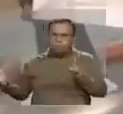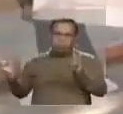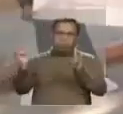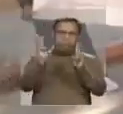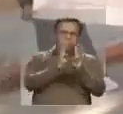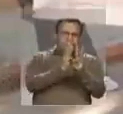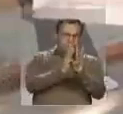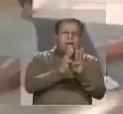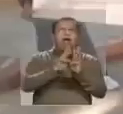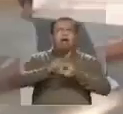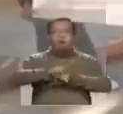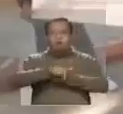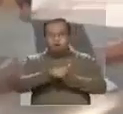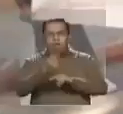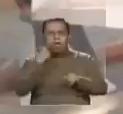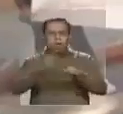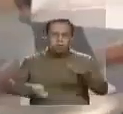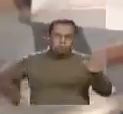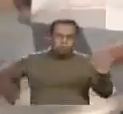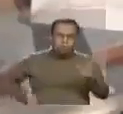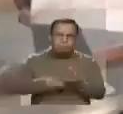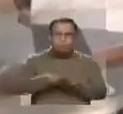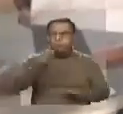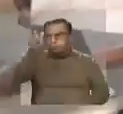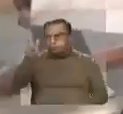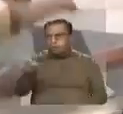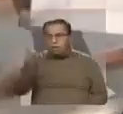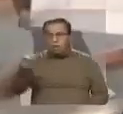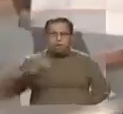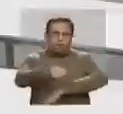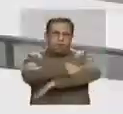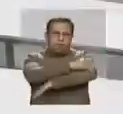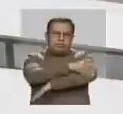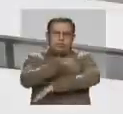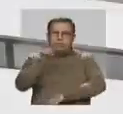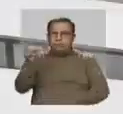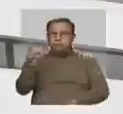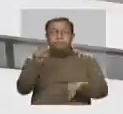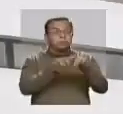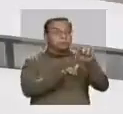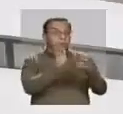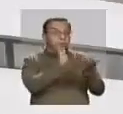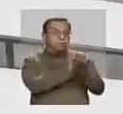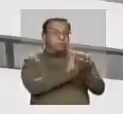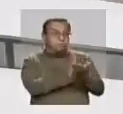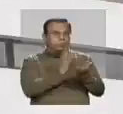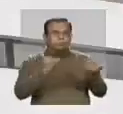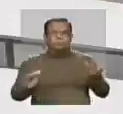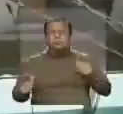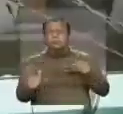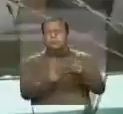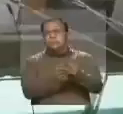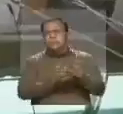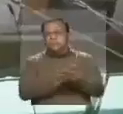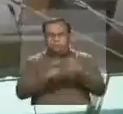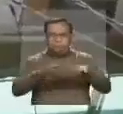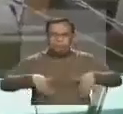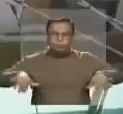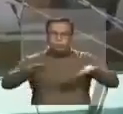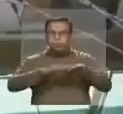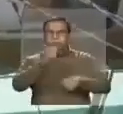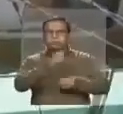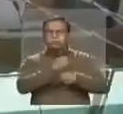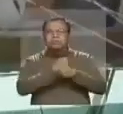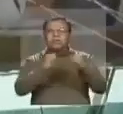le robaron el celular y le pegaron una puñalada aquí exactamente en esta esquina. La Secretaría de Educación responde que en el espacio están